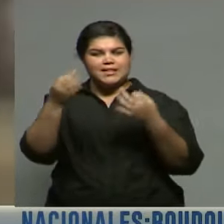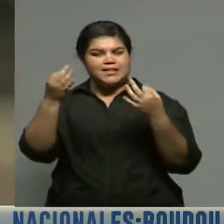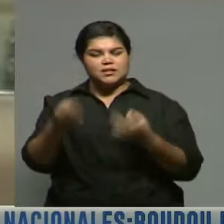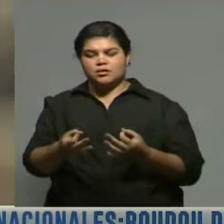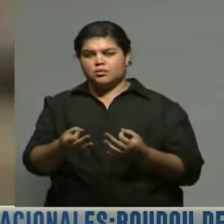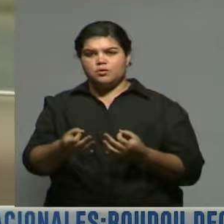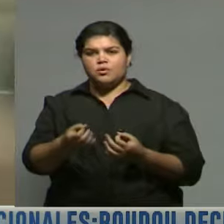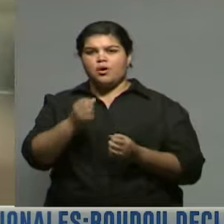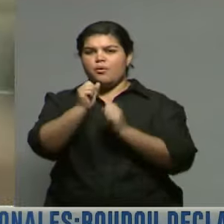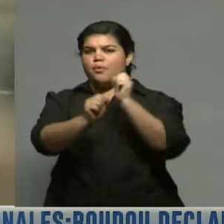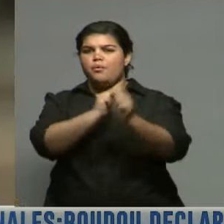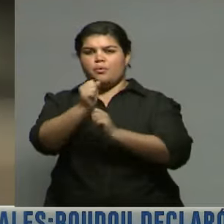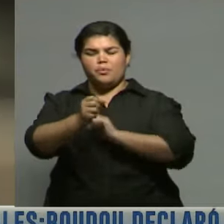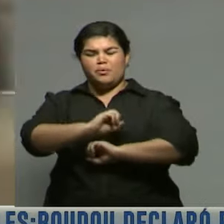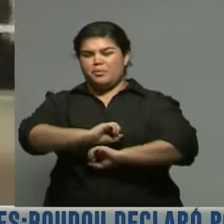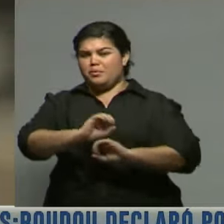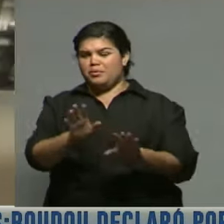severamente a la industria, pero